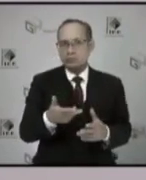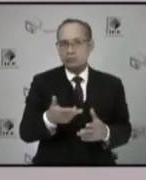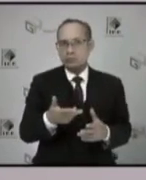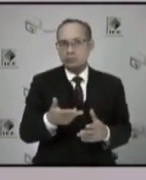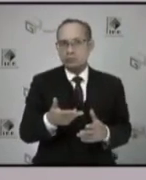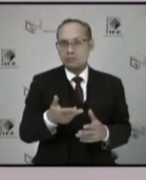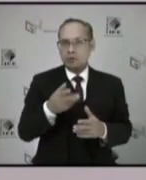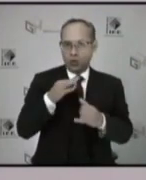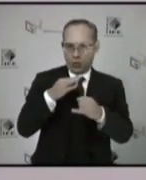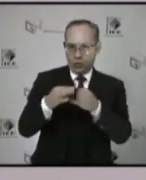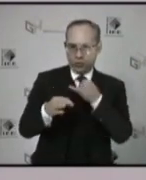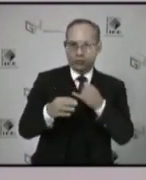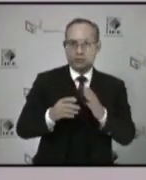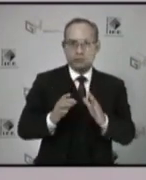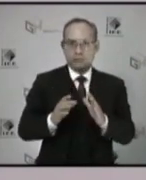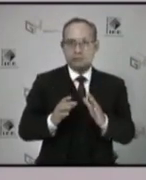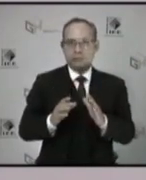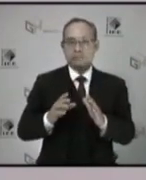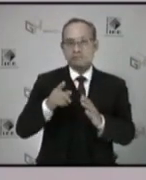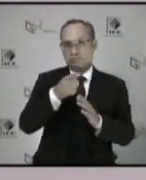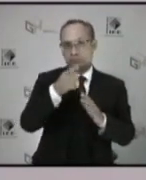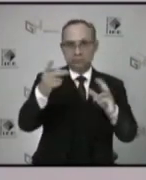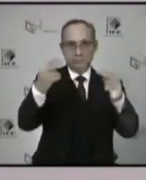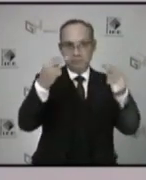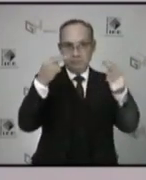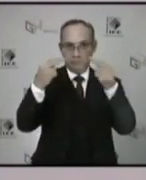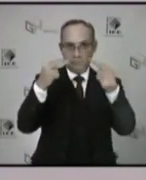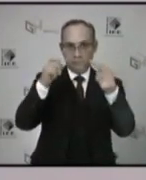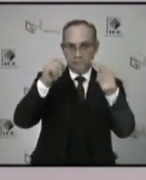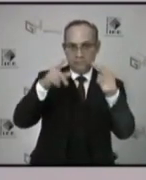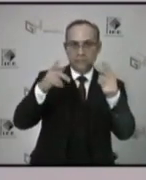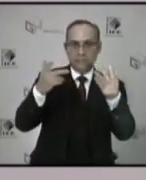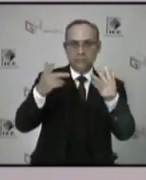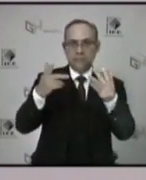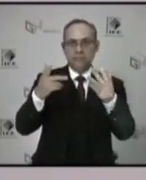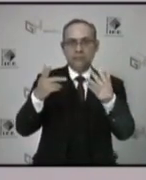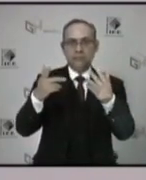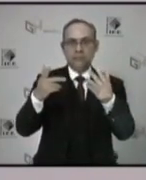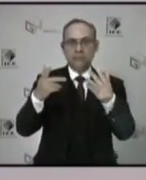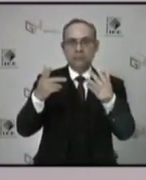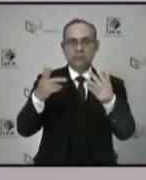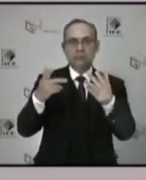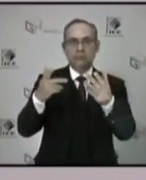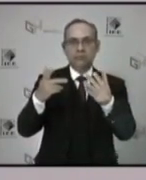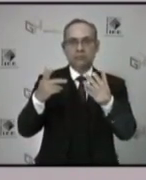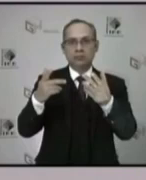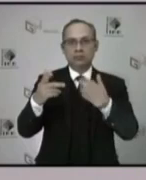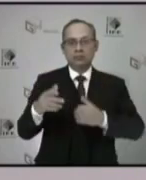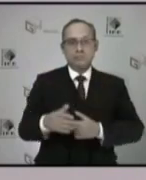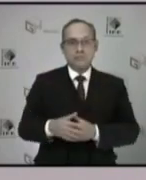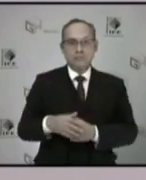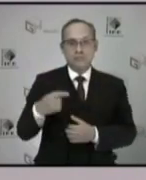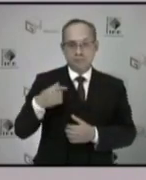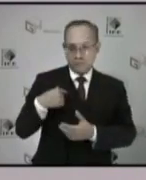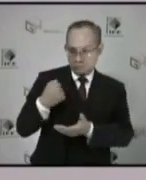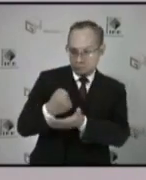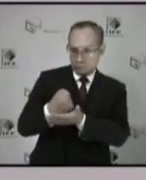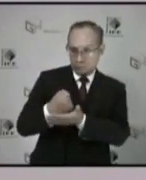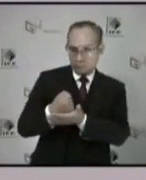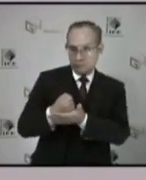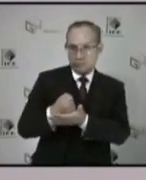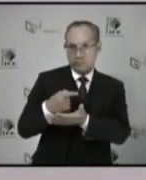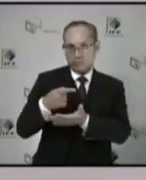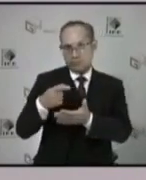en esto creo que van a coincidir quienes nos ven a través del sistema estatal, Exijo no más excesos en